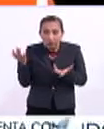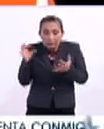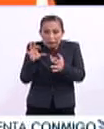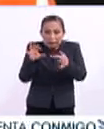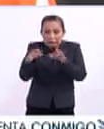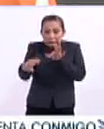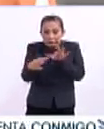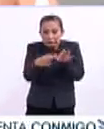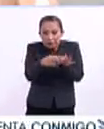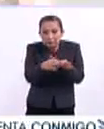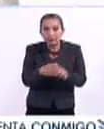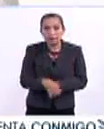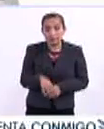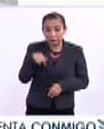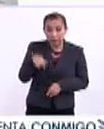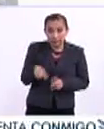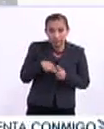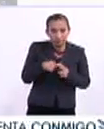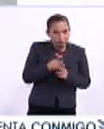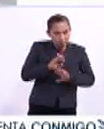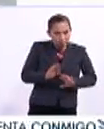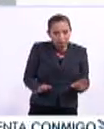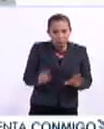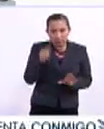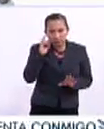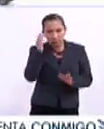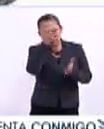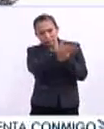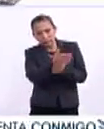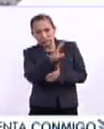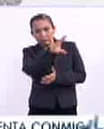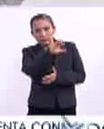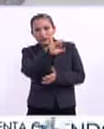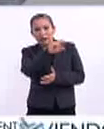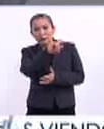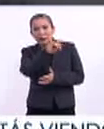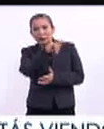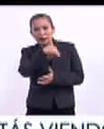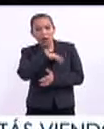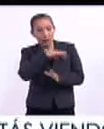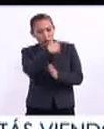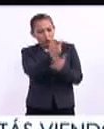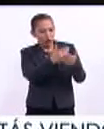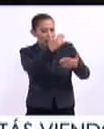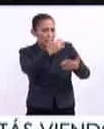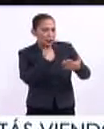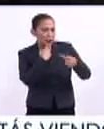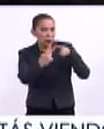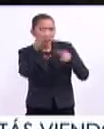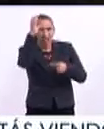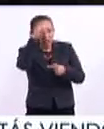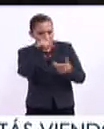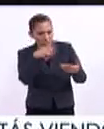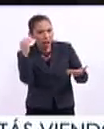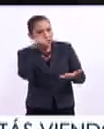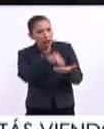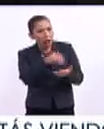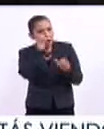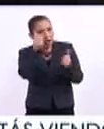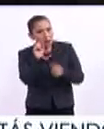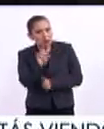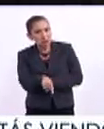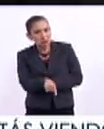brecha, ¿no? Claro. Y aquí empieza a ser, o sea, tú puedes ir al Cervantino ahora y tienen un programa de debates científicos que se ofertan